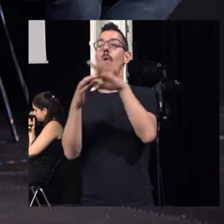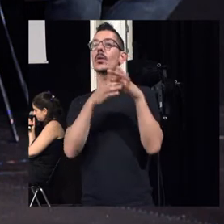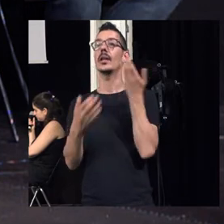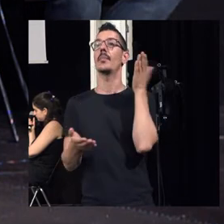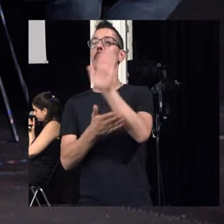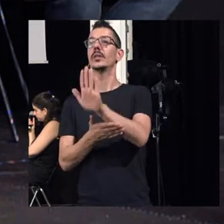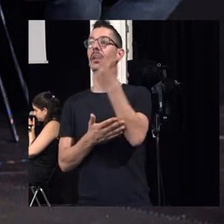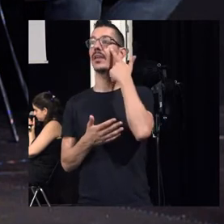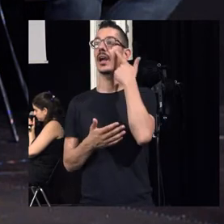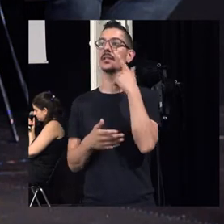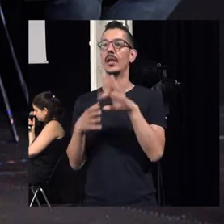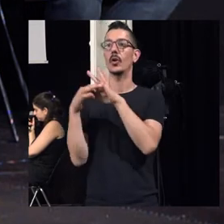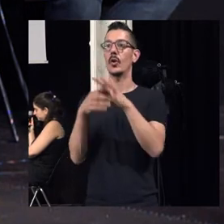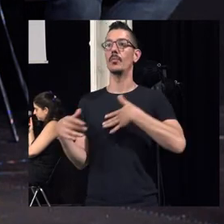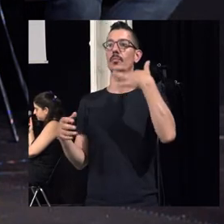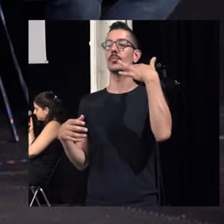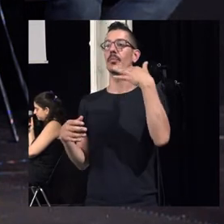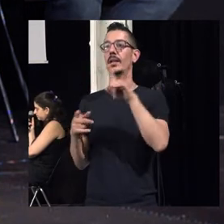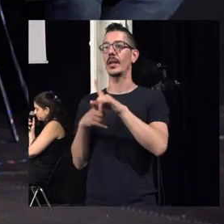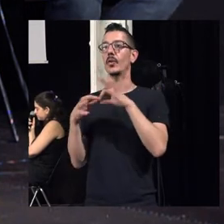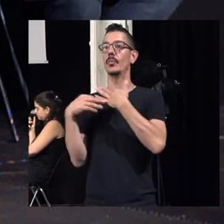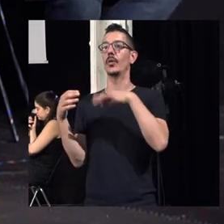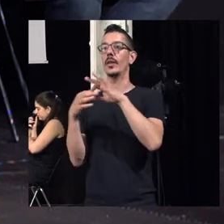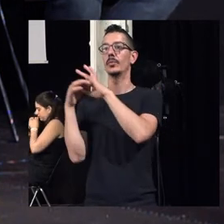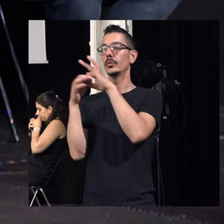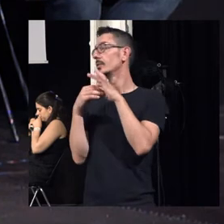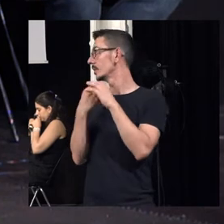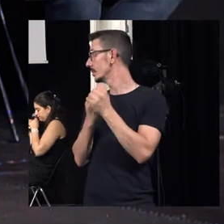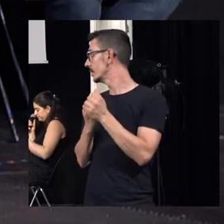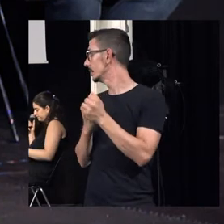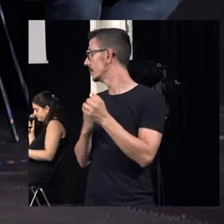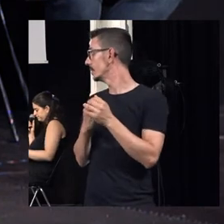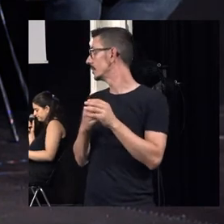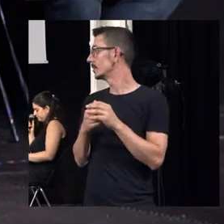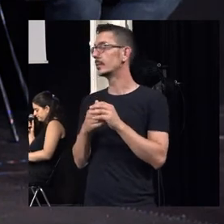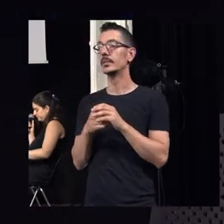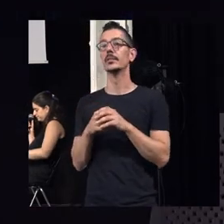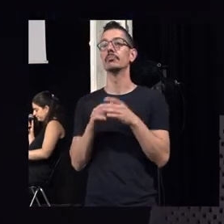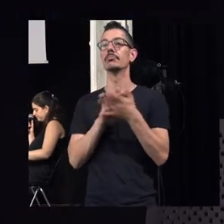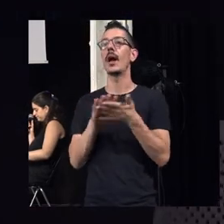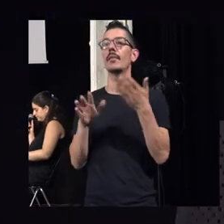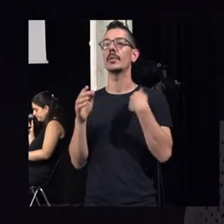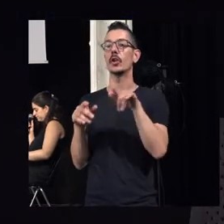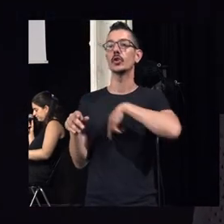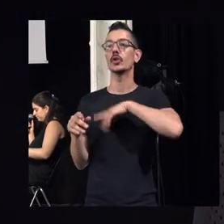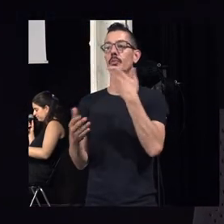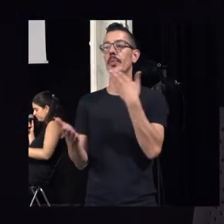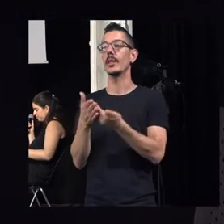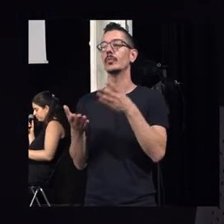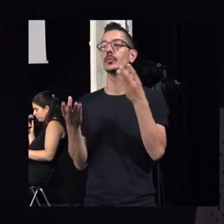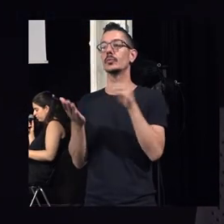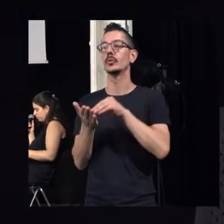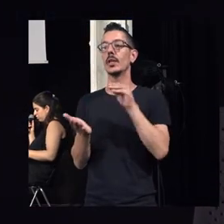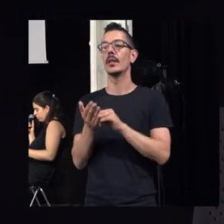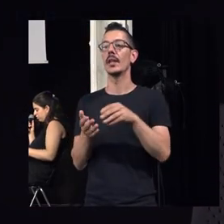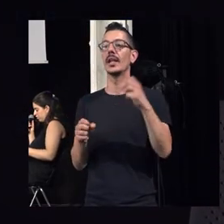ahí, que vais juntos ahí en el Congreso. O sea, ojo con eso. Lo que pedimos mucho, lo que